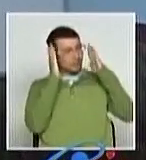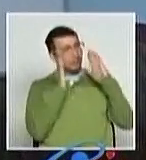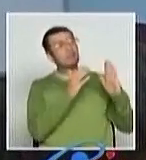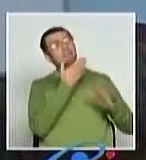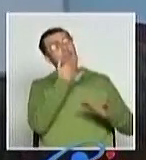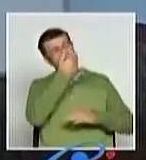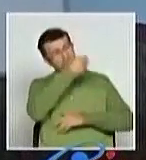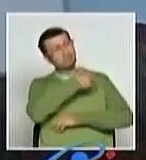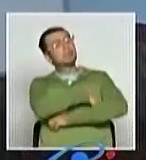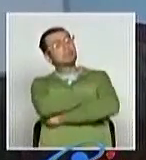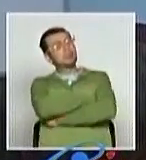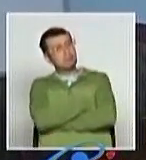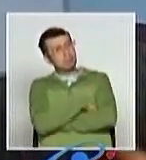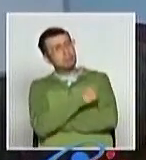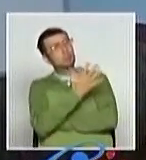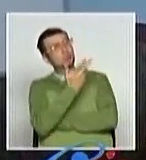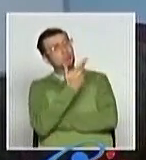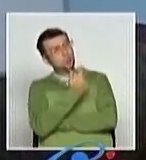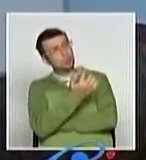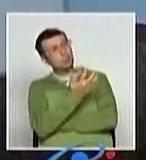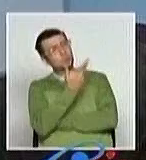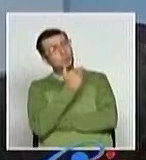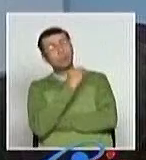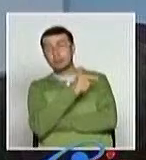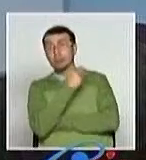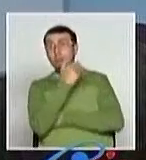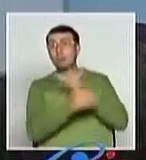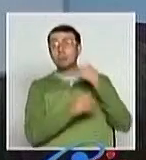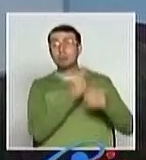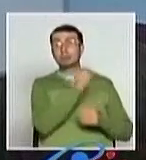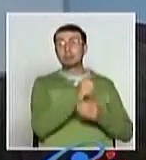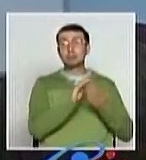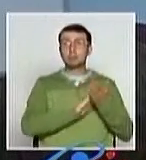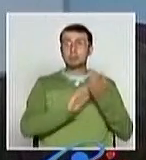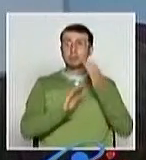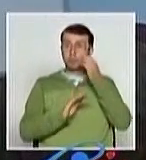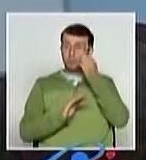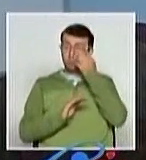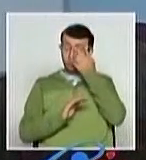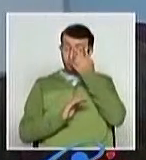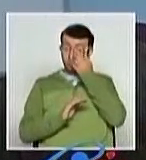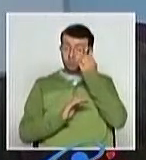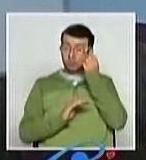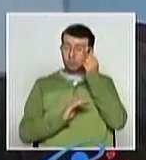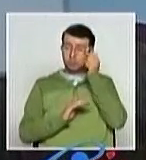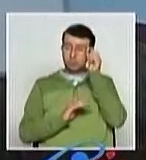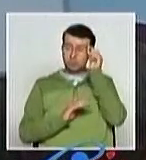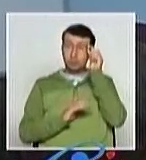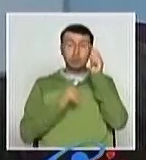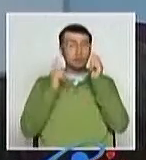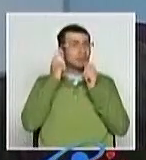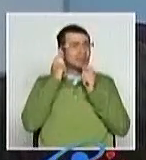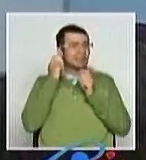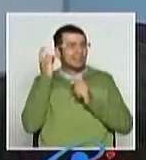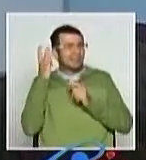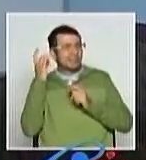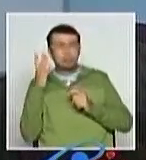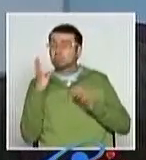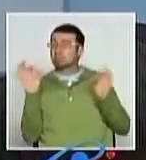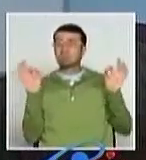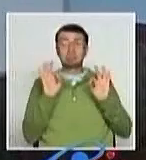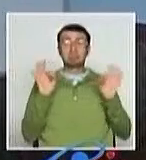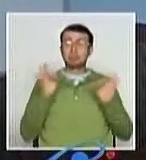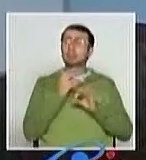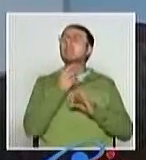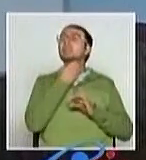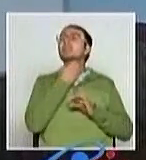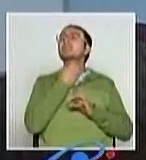mente acerca de su amor la señora comenzó a sanarse ya no le duelen los oídos no le duele la garganta no le duelen las cuerdas vocales comenzó